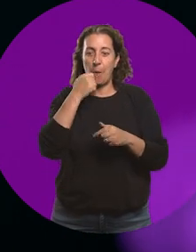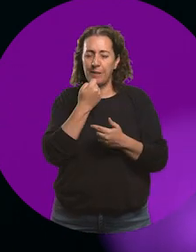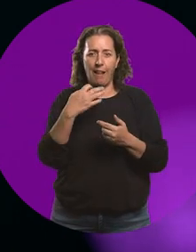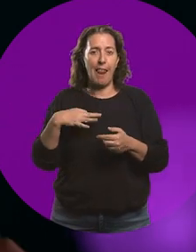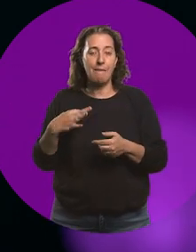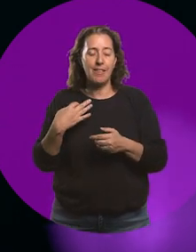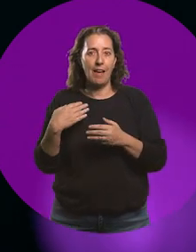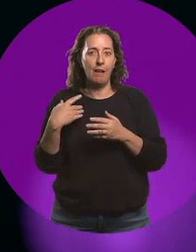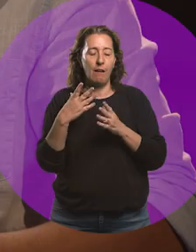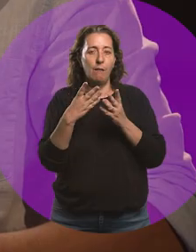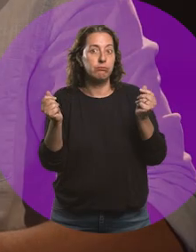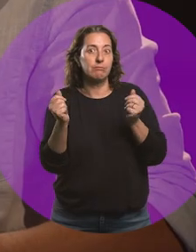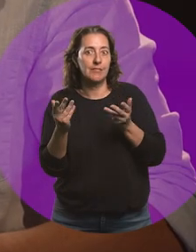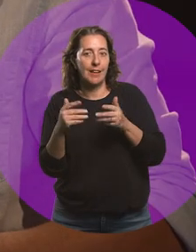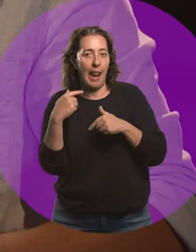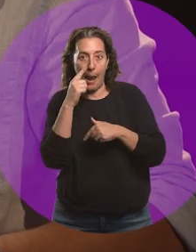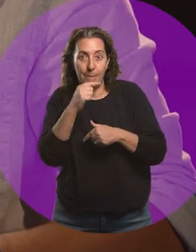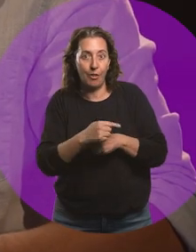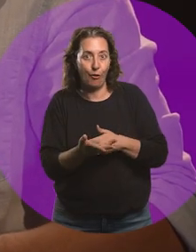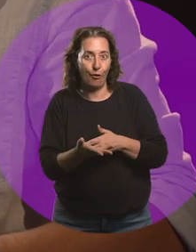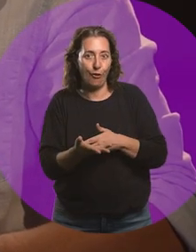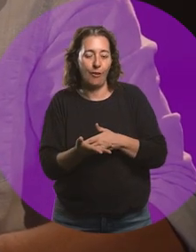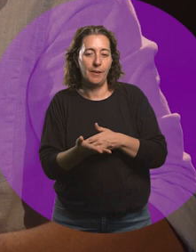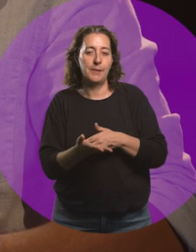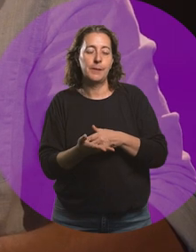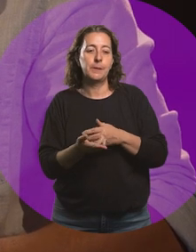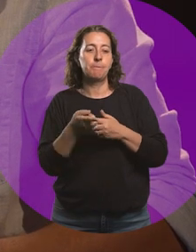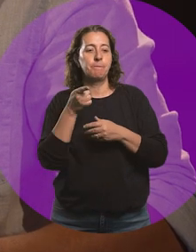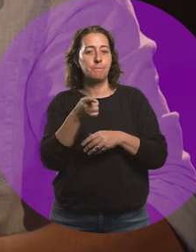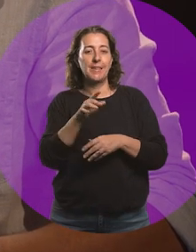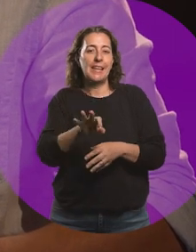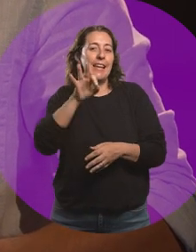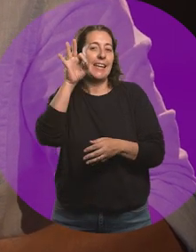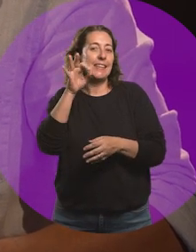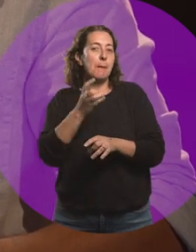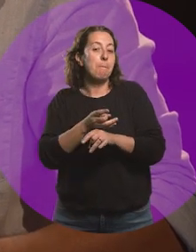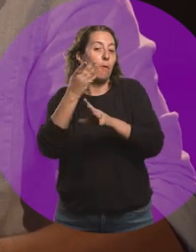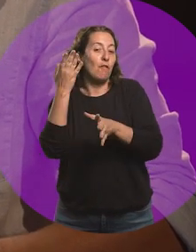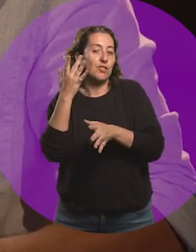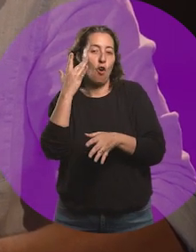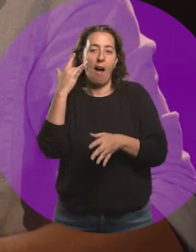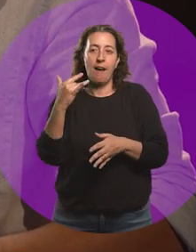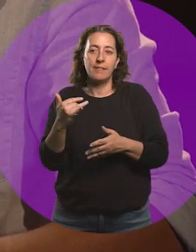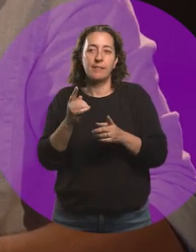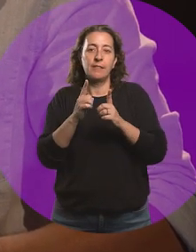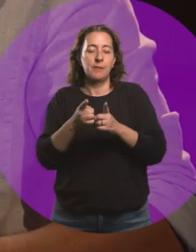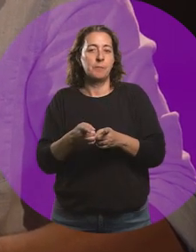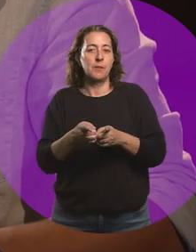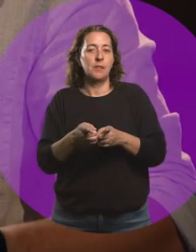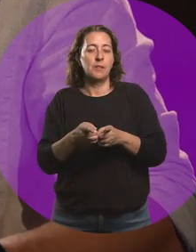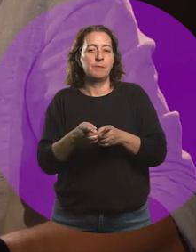rápido también. Elegiste además una profesión, un arte, también que